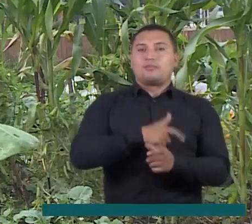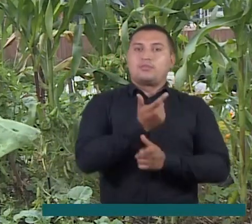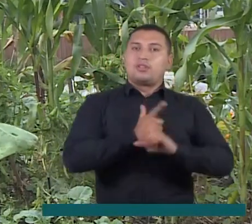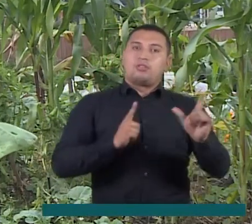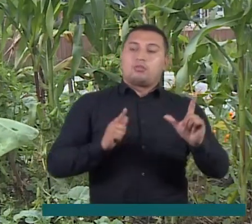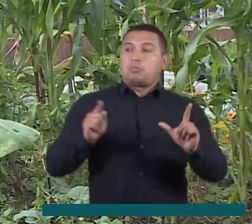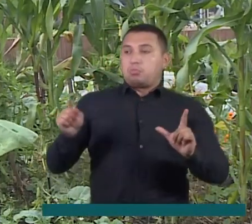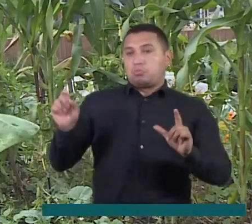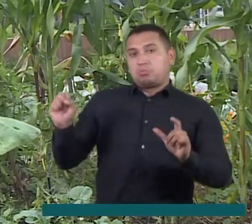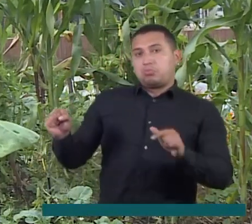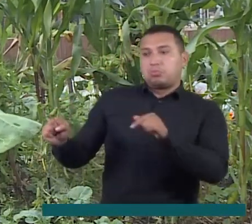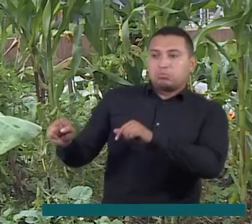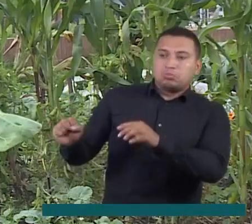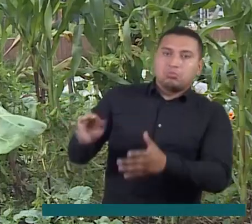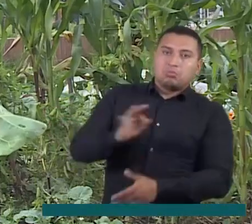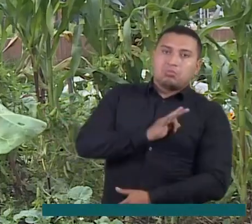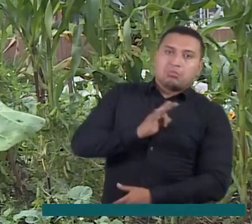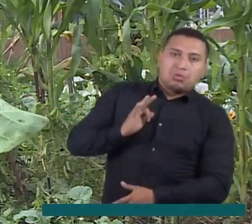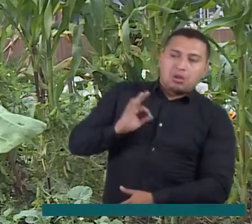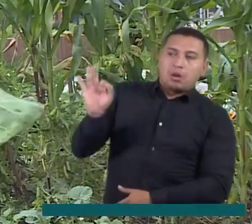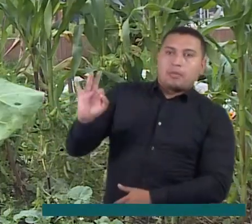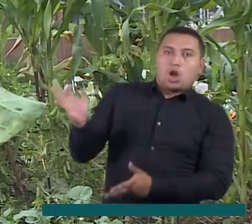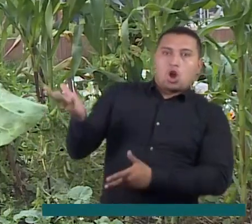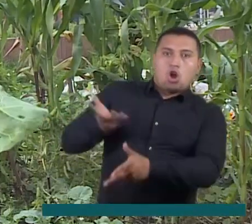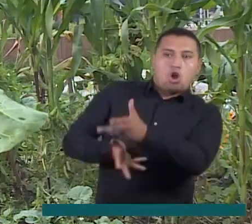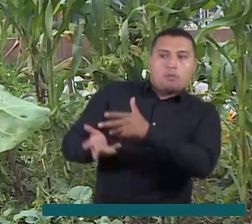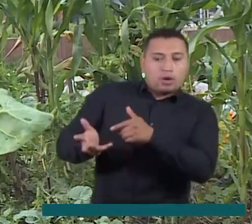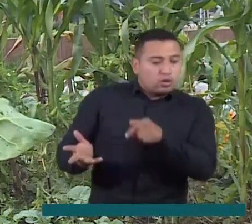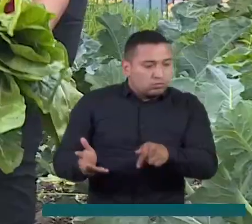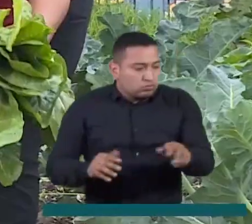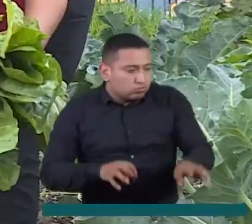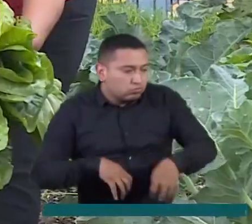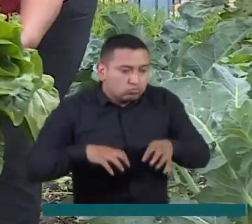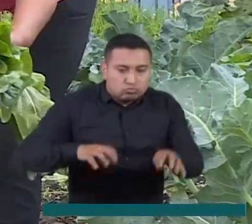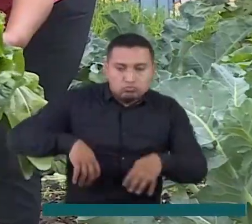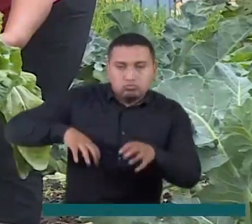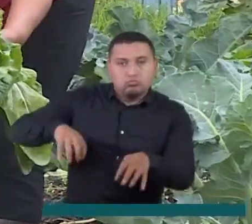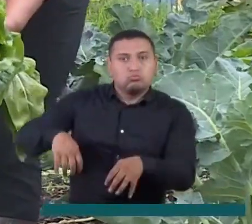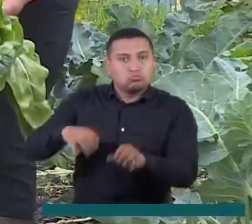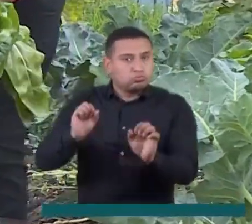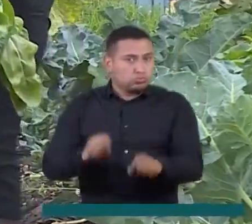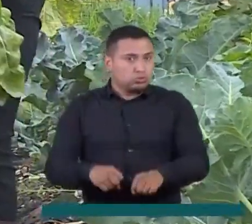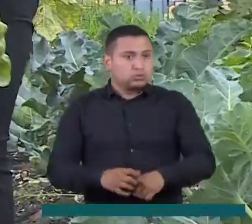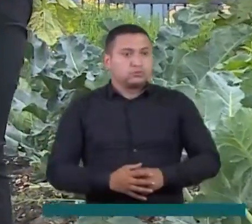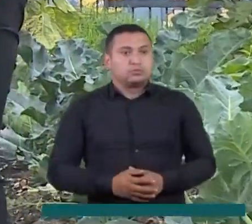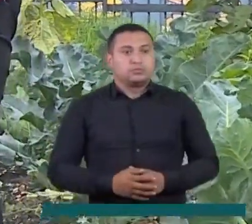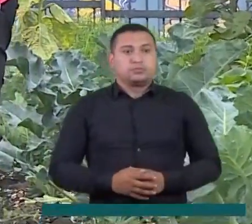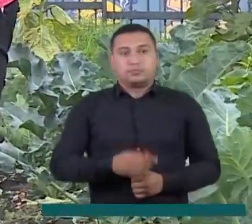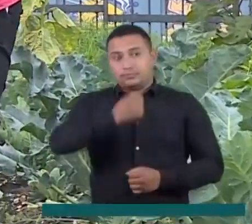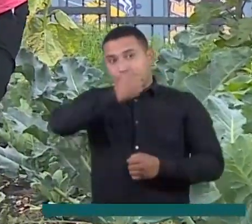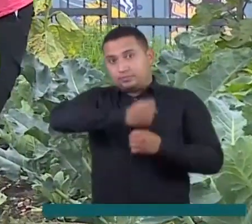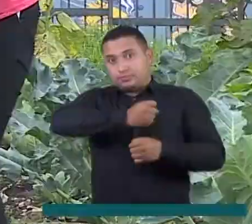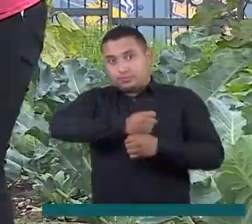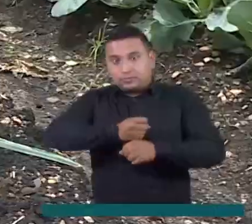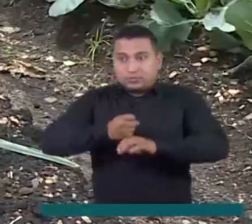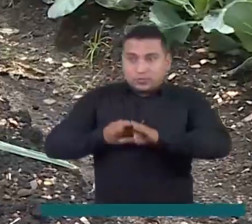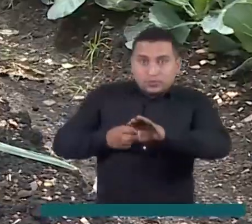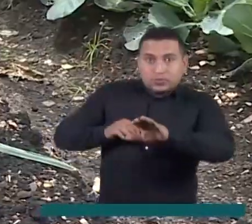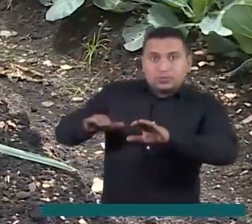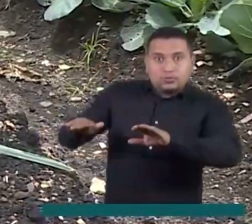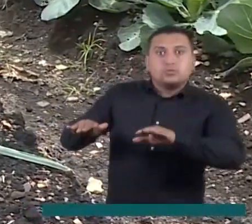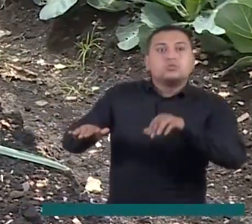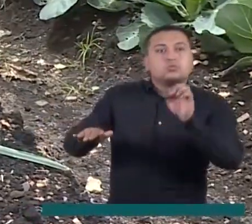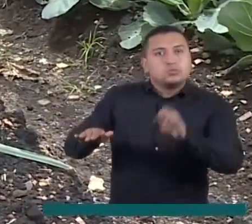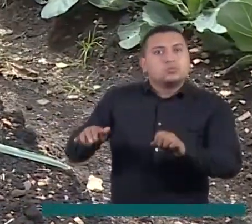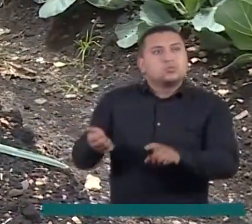en terapias o compartiendo con uno también, aprendiendo el oficio de la huerta. La labor de estas mujeres les ha permitido llegar a otras madres que